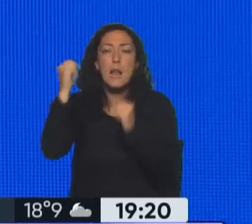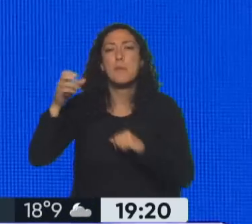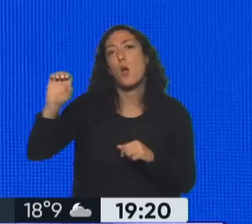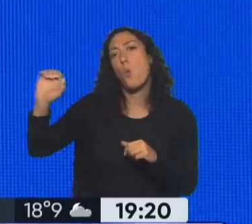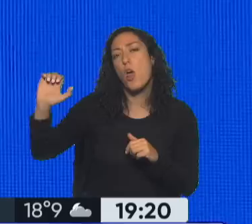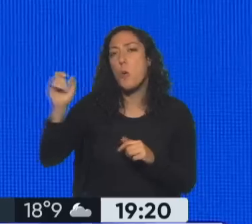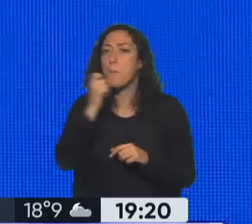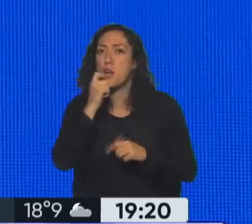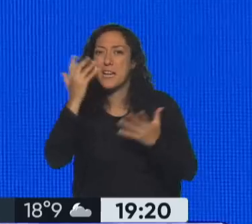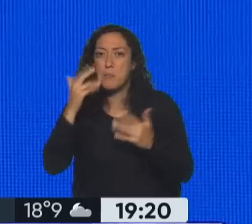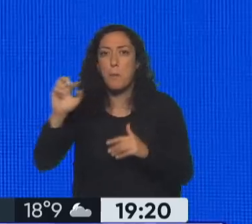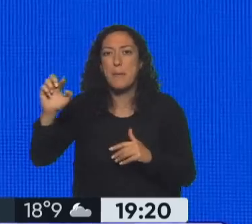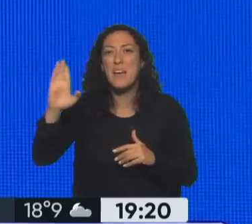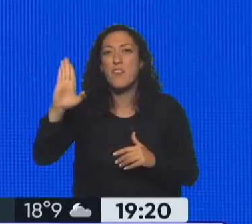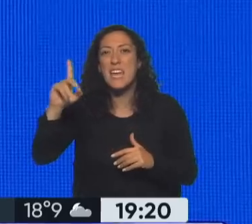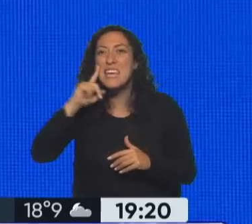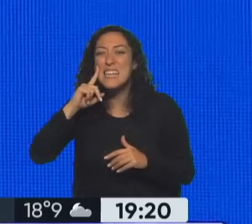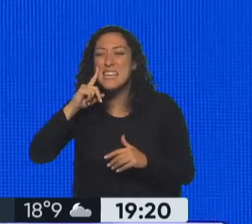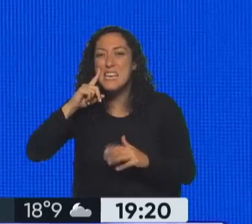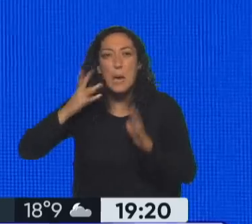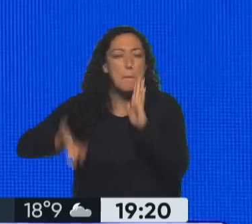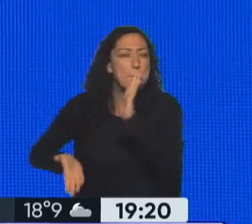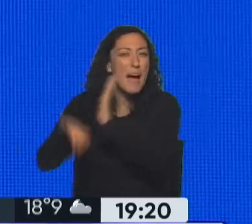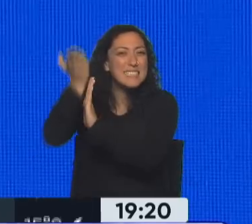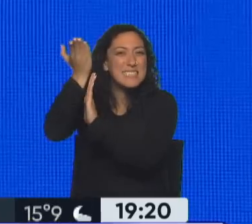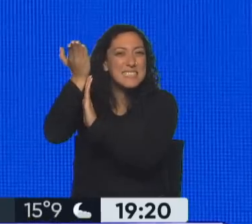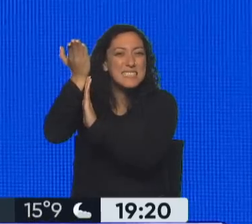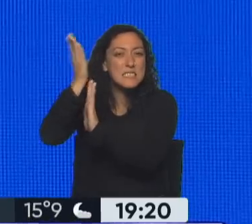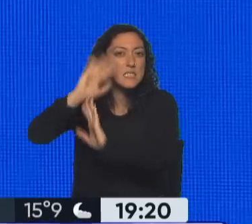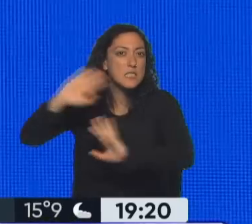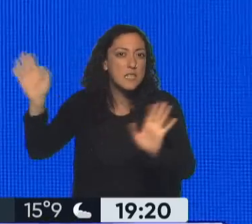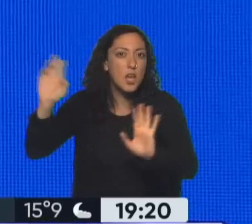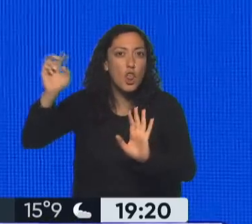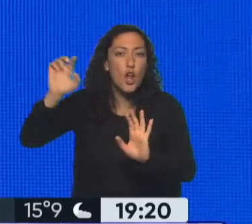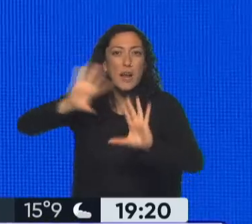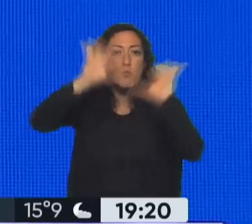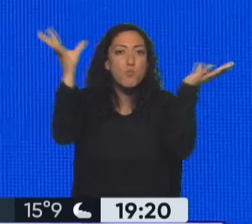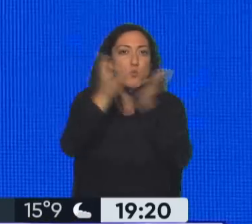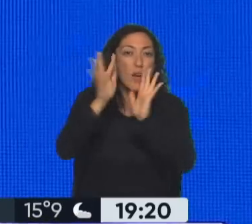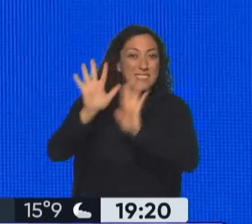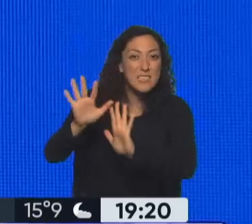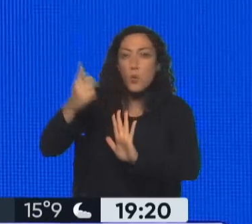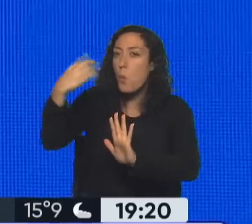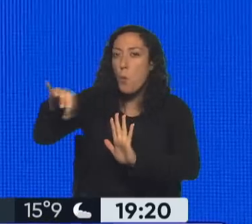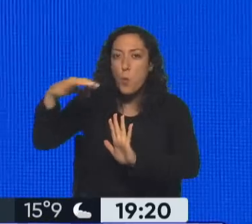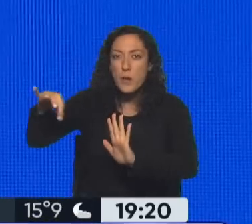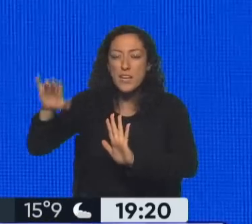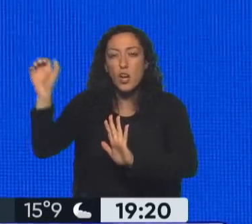por ejemplo, que es el PBI más alto de los que tiene dolarización, no hay ningún otro país en el mundo, es